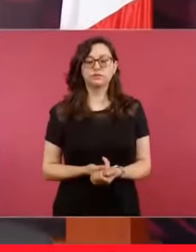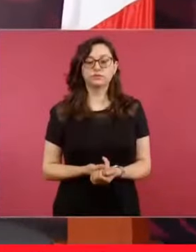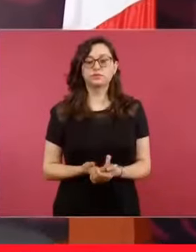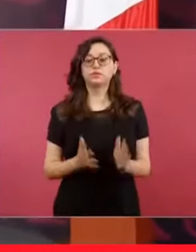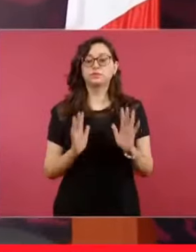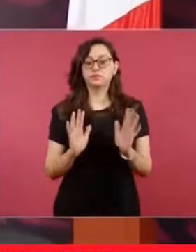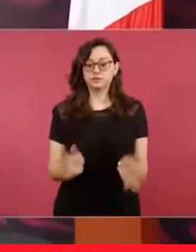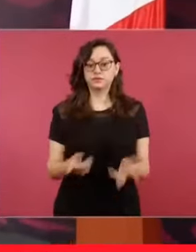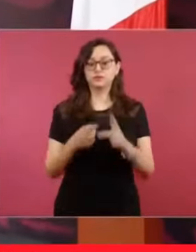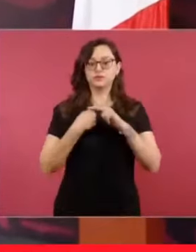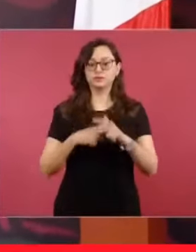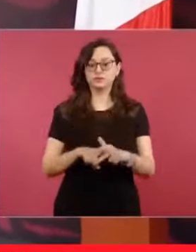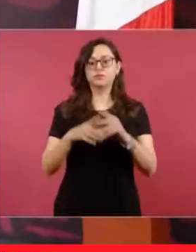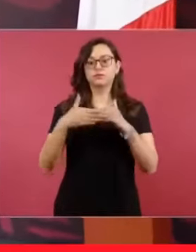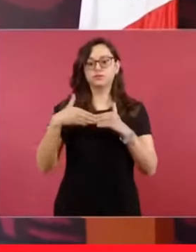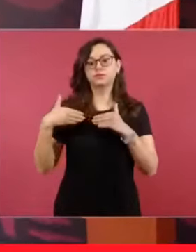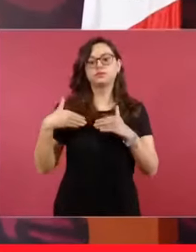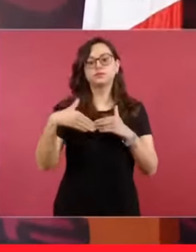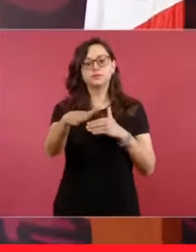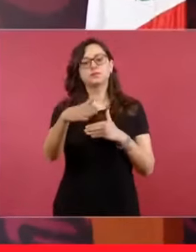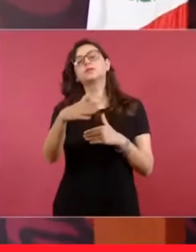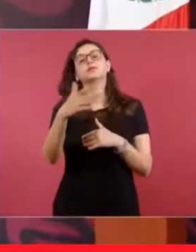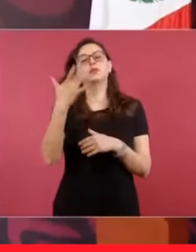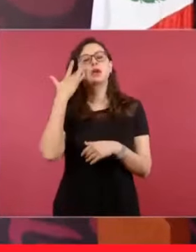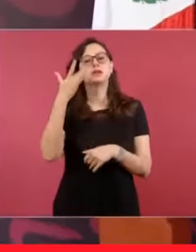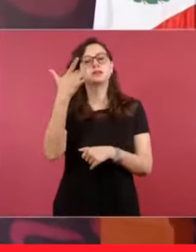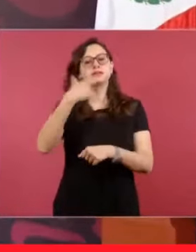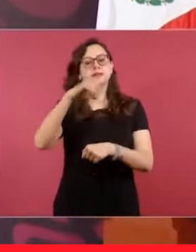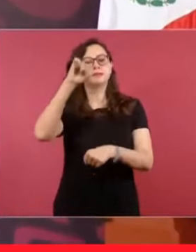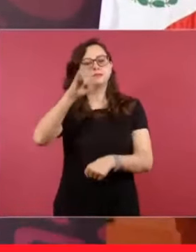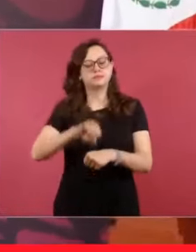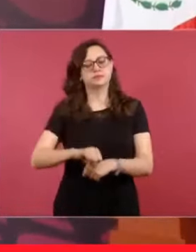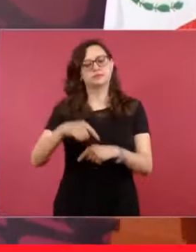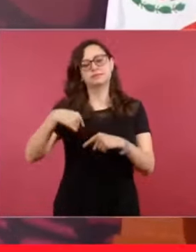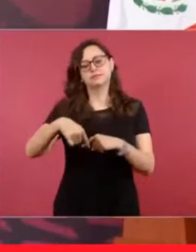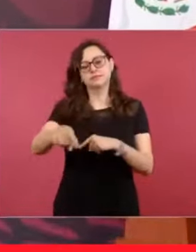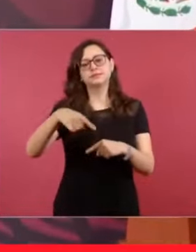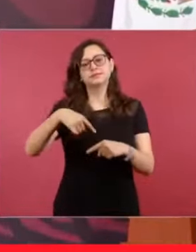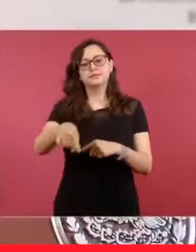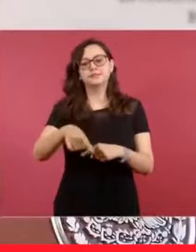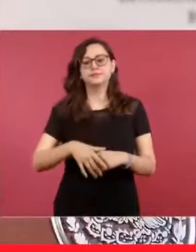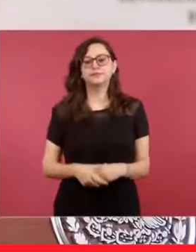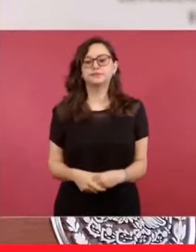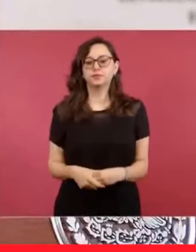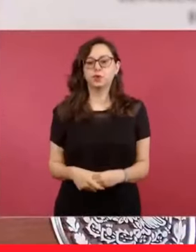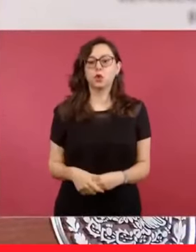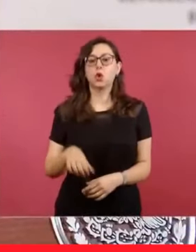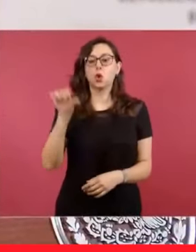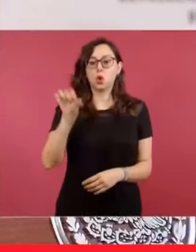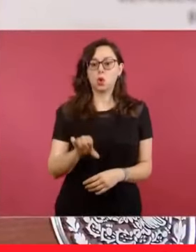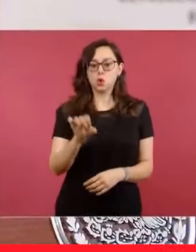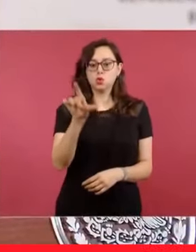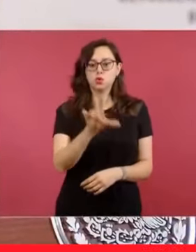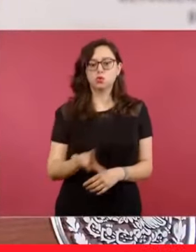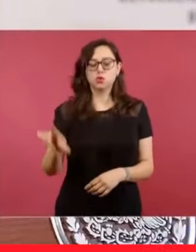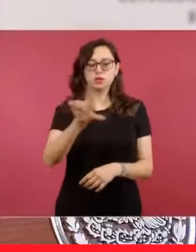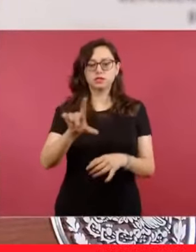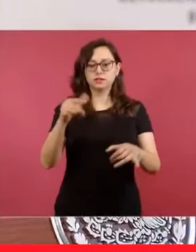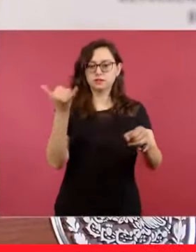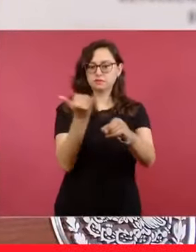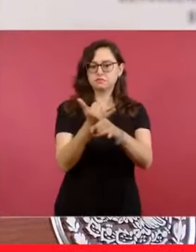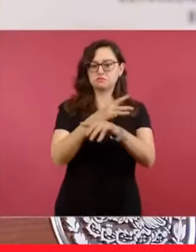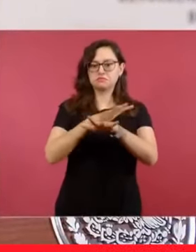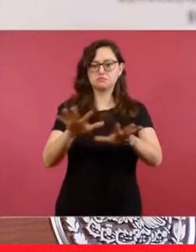eh informar como todos los lunes sobre Quién es quién en los precios de los